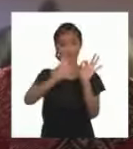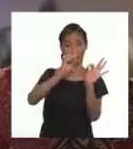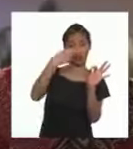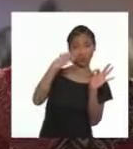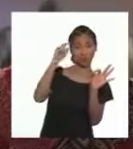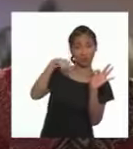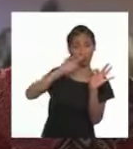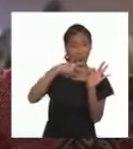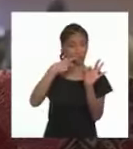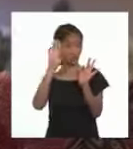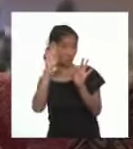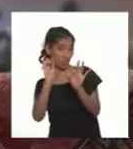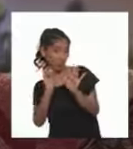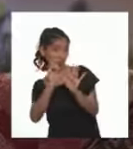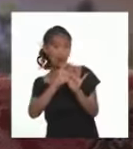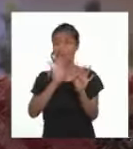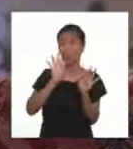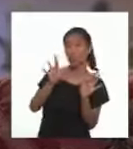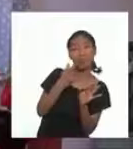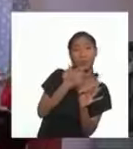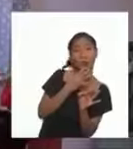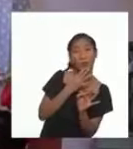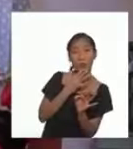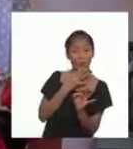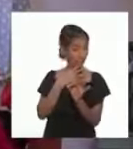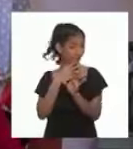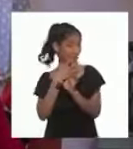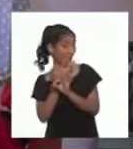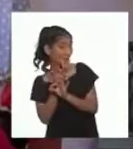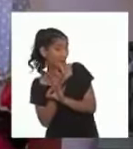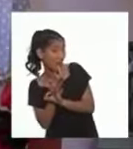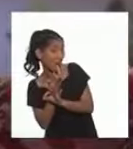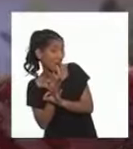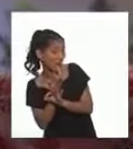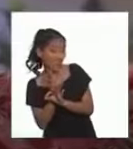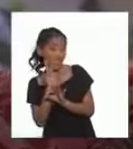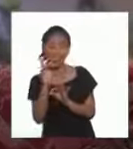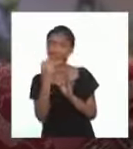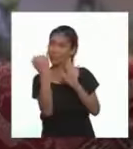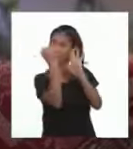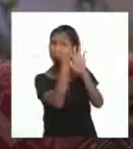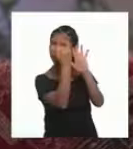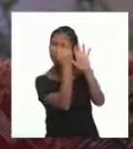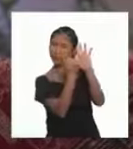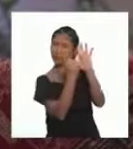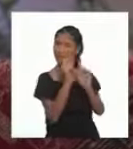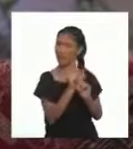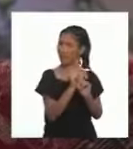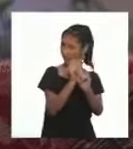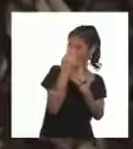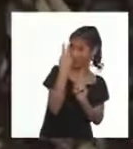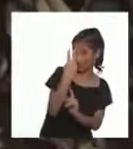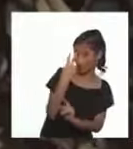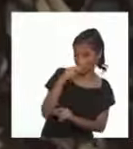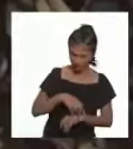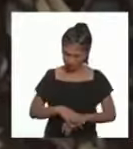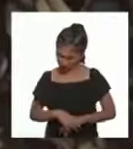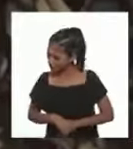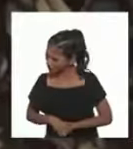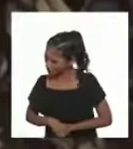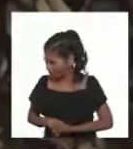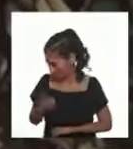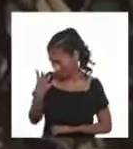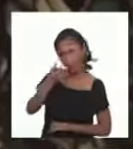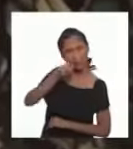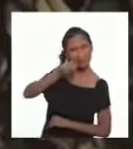Alexa, con sus colores y símbolos muy especiales. ¡Mira! ¡Ay! Se